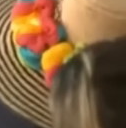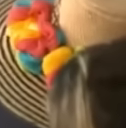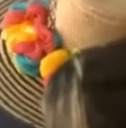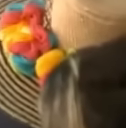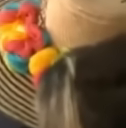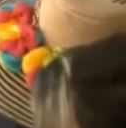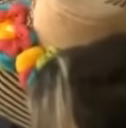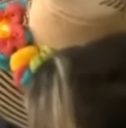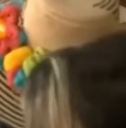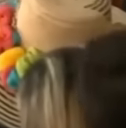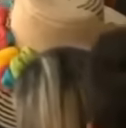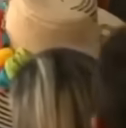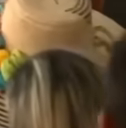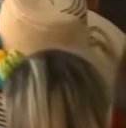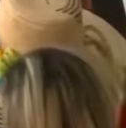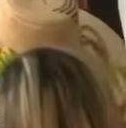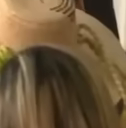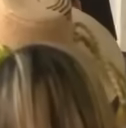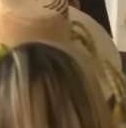Un fuerte aplauso, por favor.